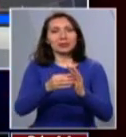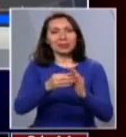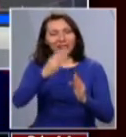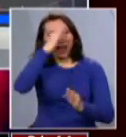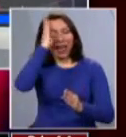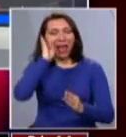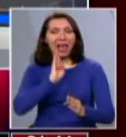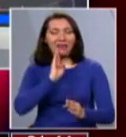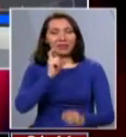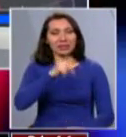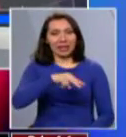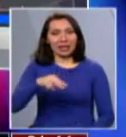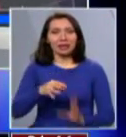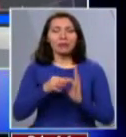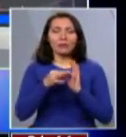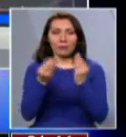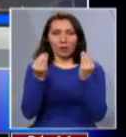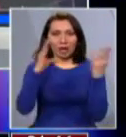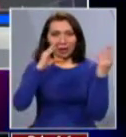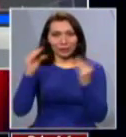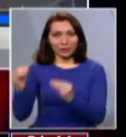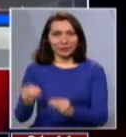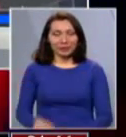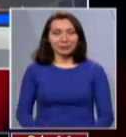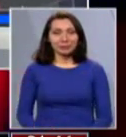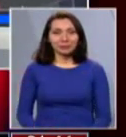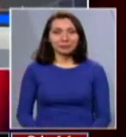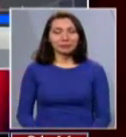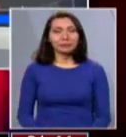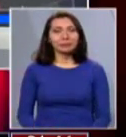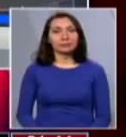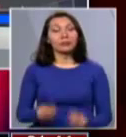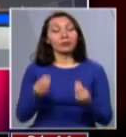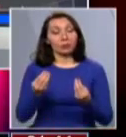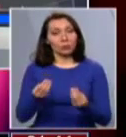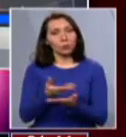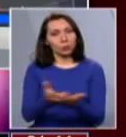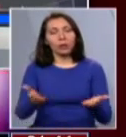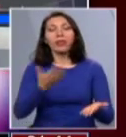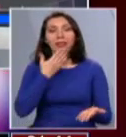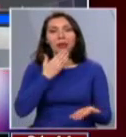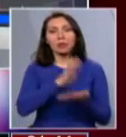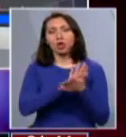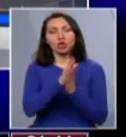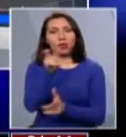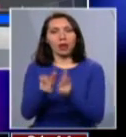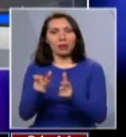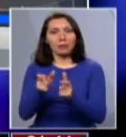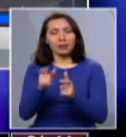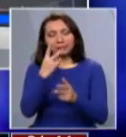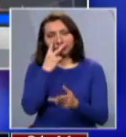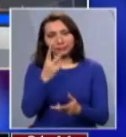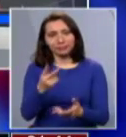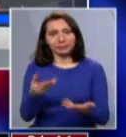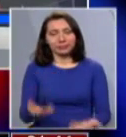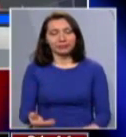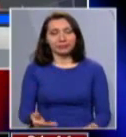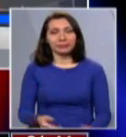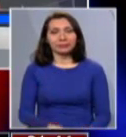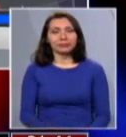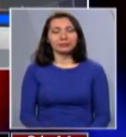en cnn prevén que tenga muy buenas noches que tengan ustedes también y todas las personas que están escuchando